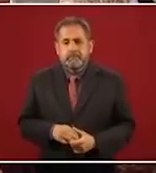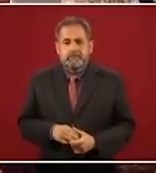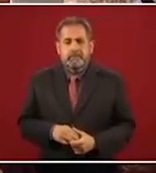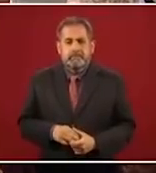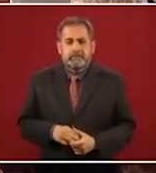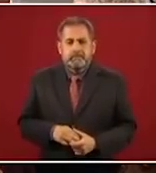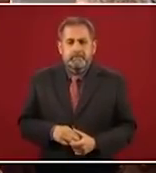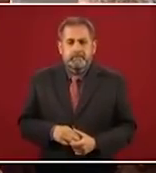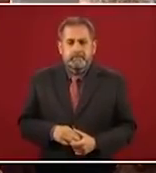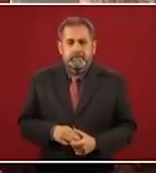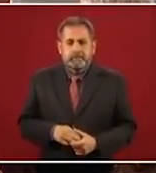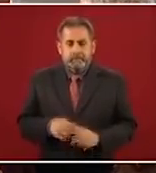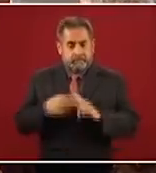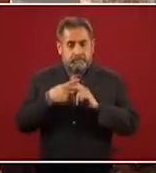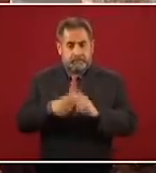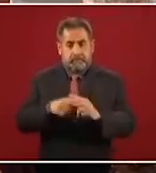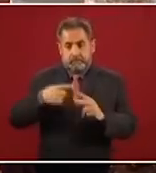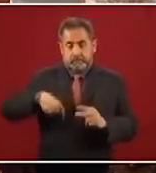Aquí entramos.